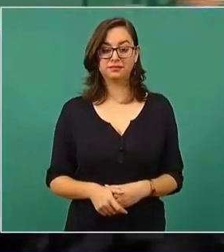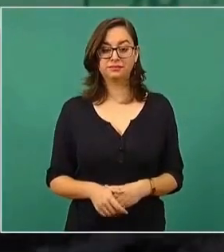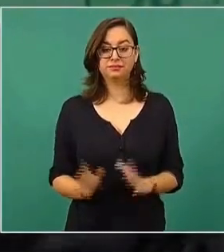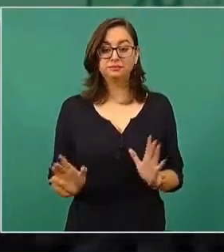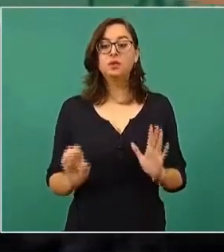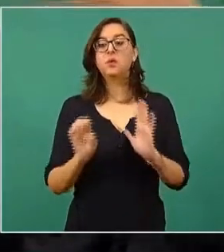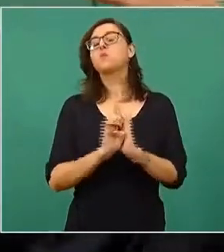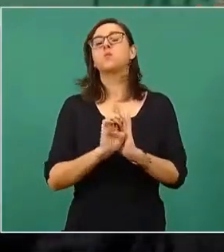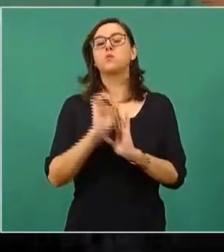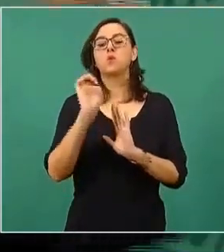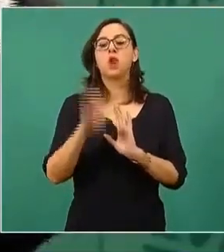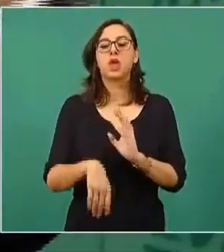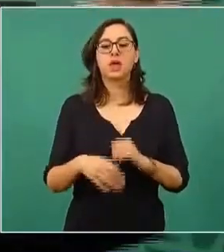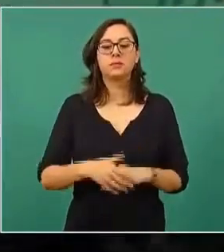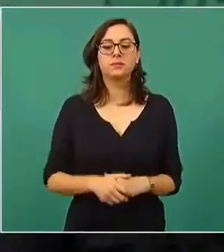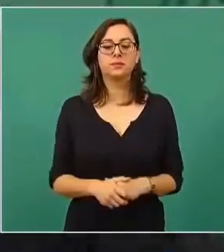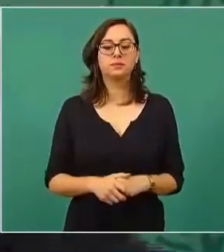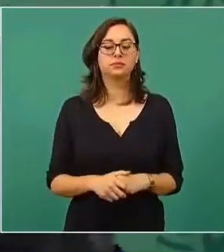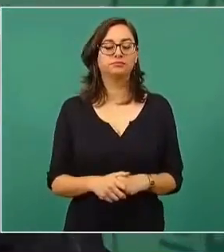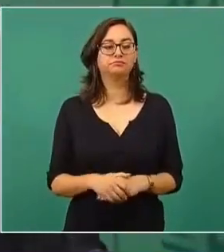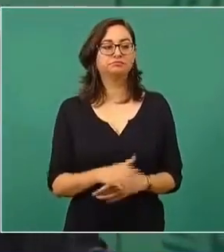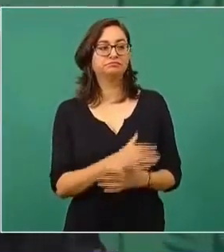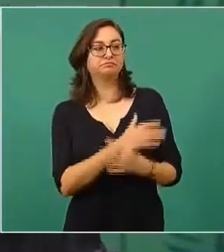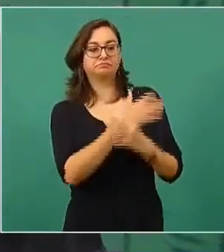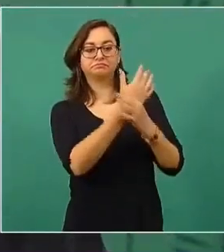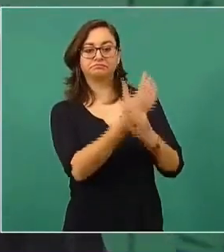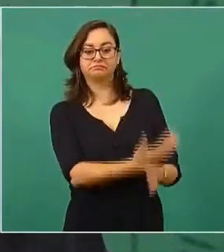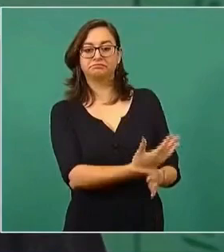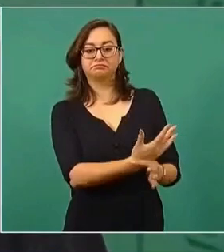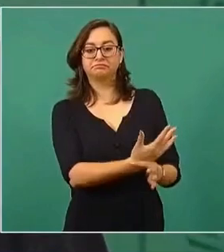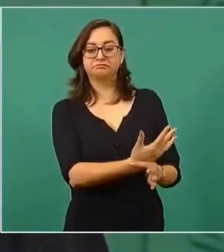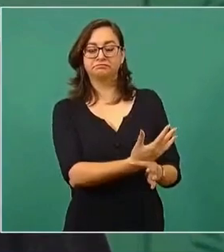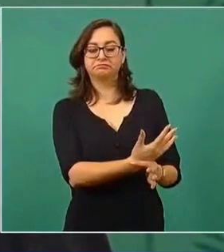Inventaron de que